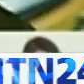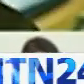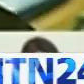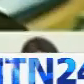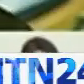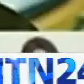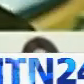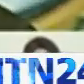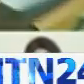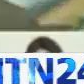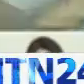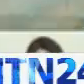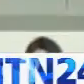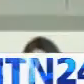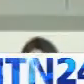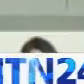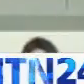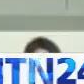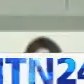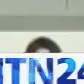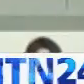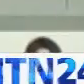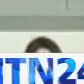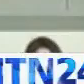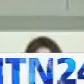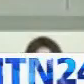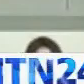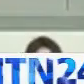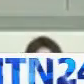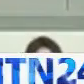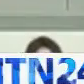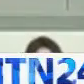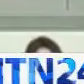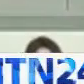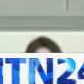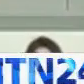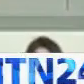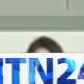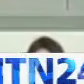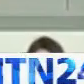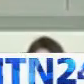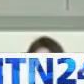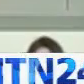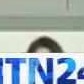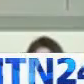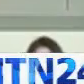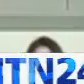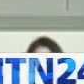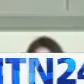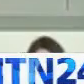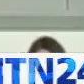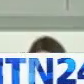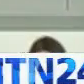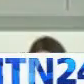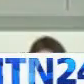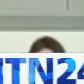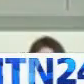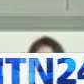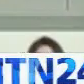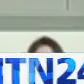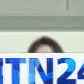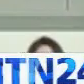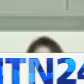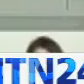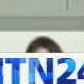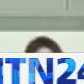Por ejemplo, me acaba de informar ahorita, última hora, Argentina acaba de rectificar con una nota diplomática el documento del Grupo de